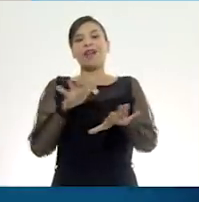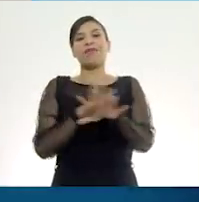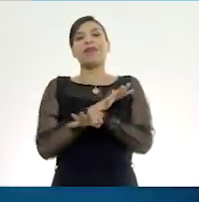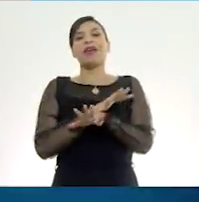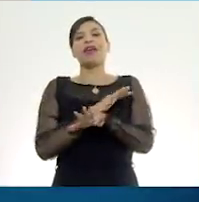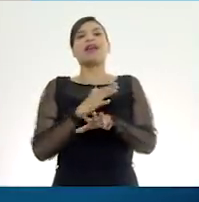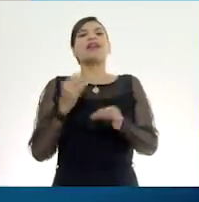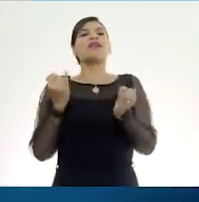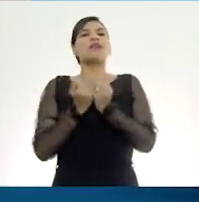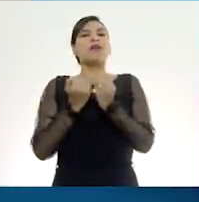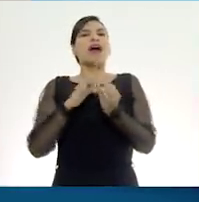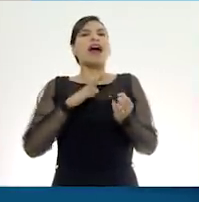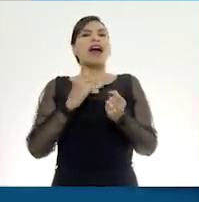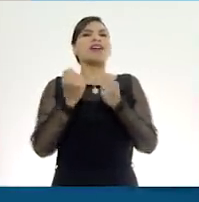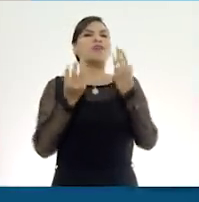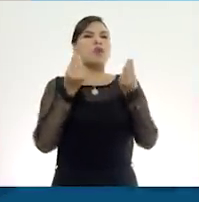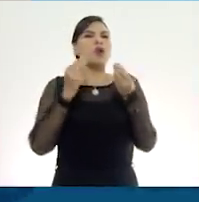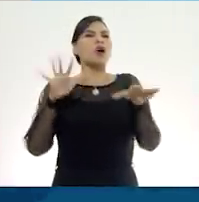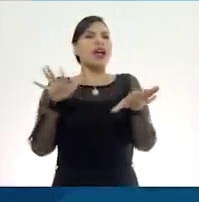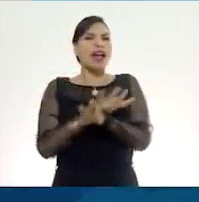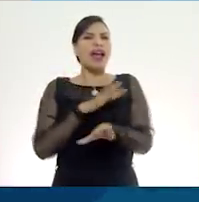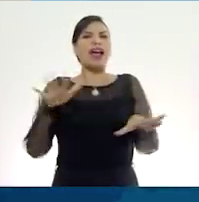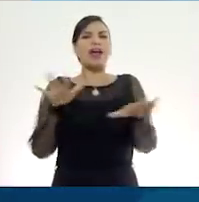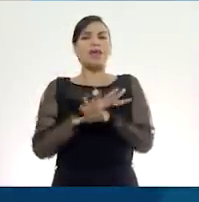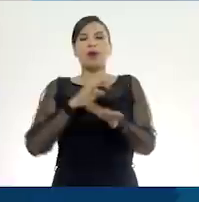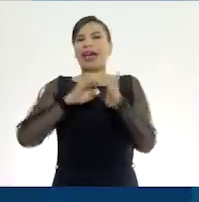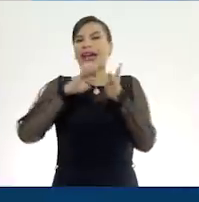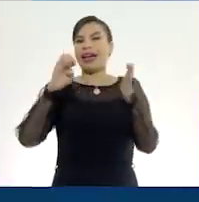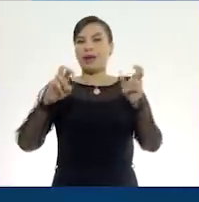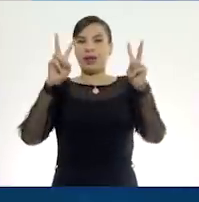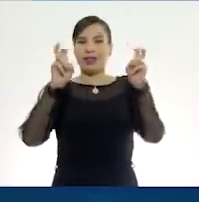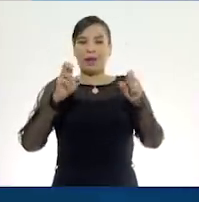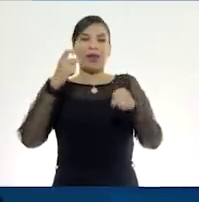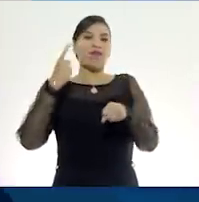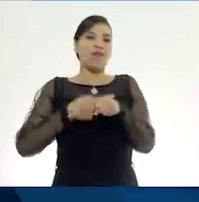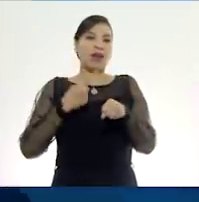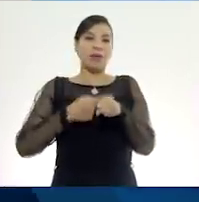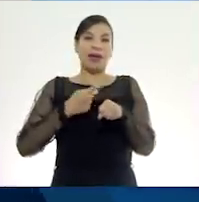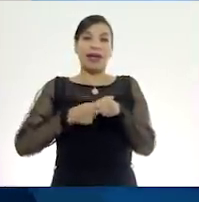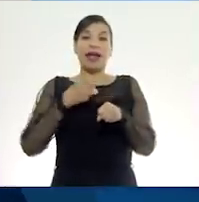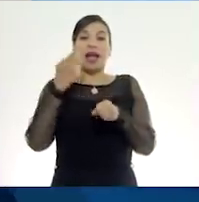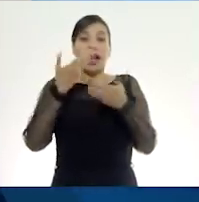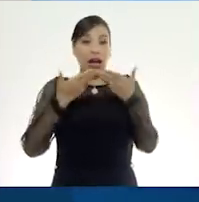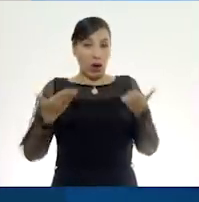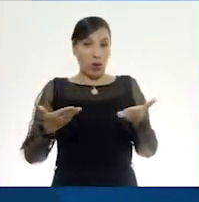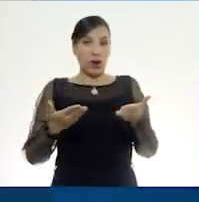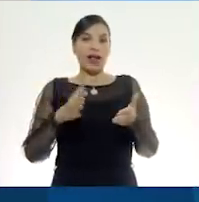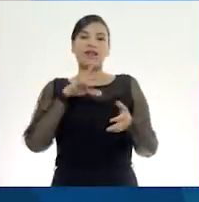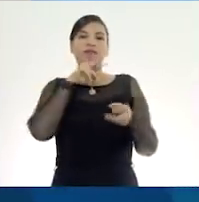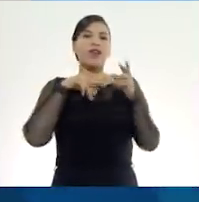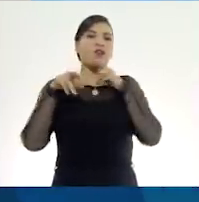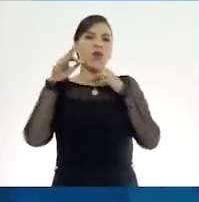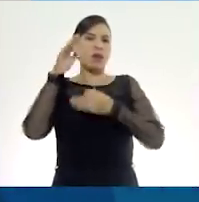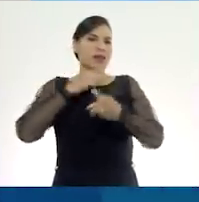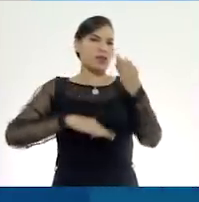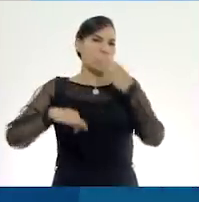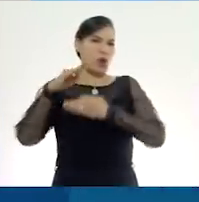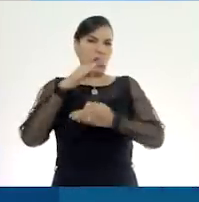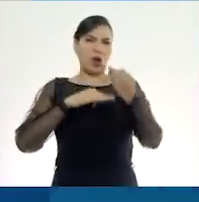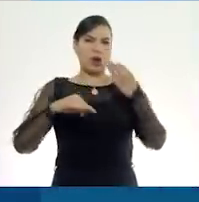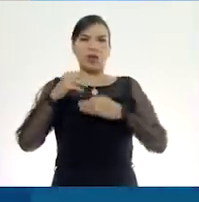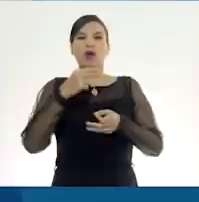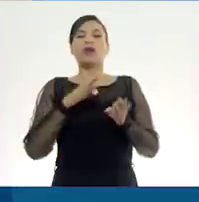Hubo también muchos otros cambios, por ejemplo, el tema de las enfermedades, que es un tema que hoy en día nos preocupa a todos y a